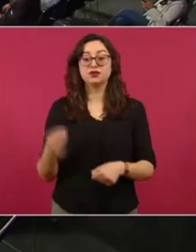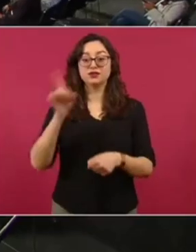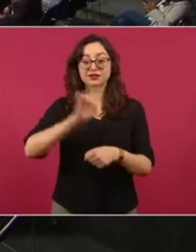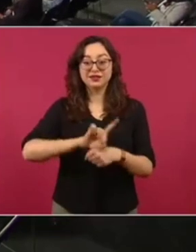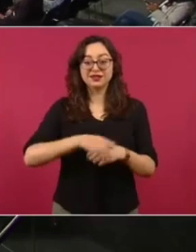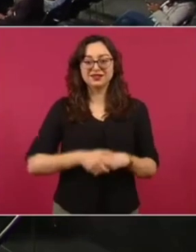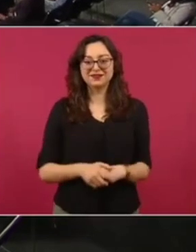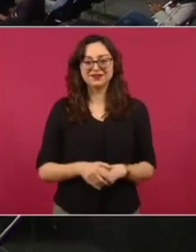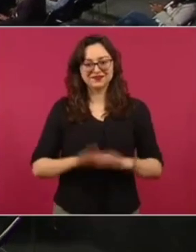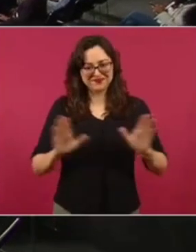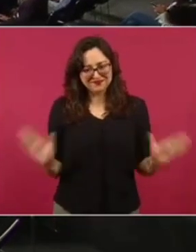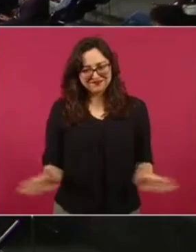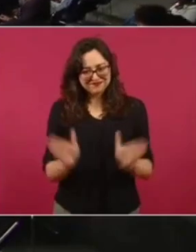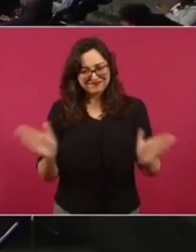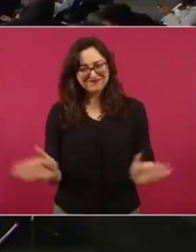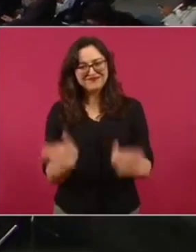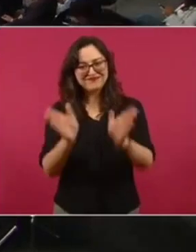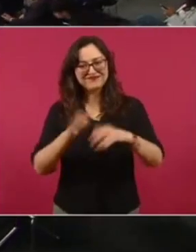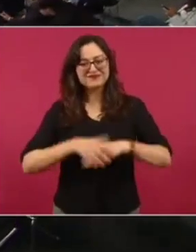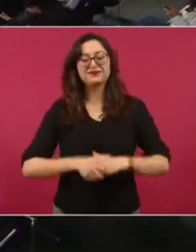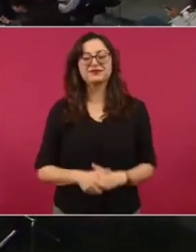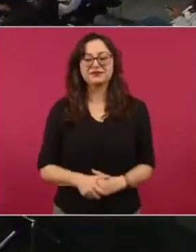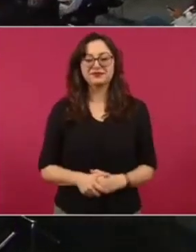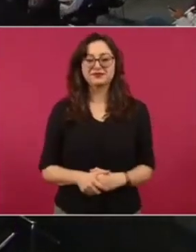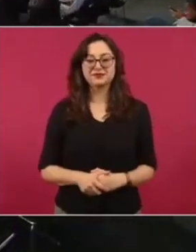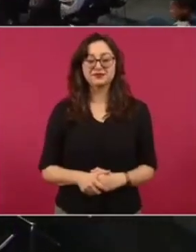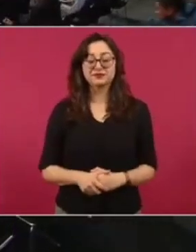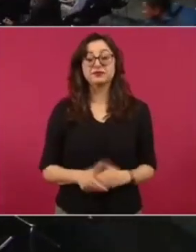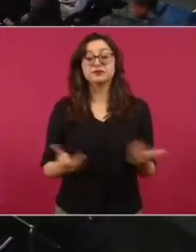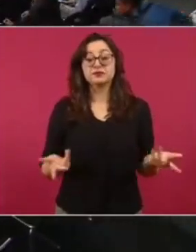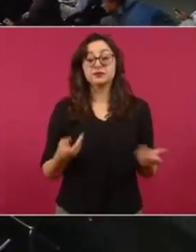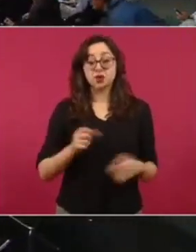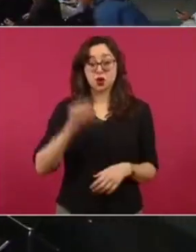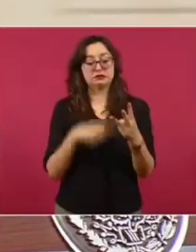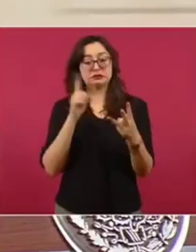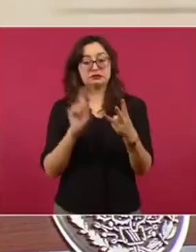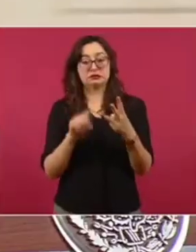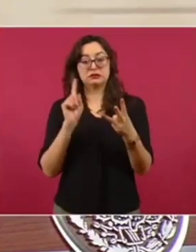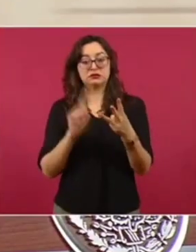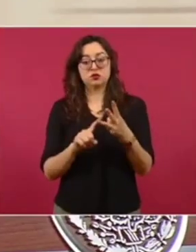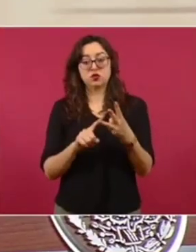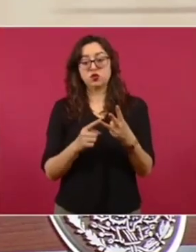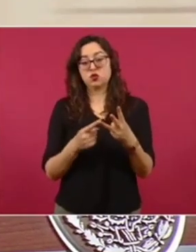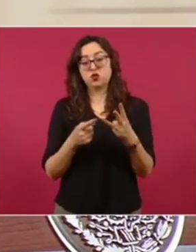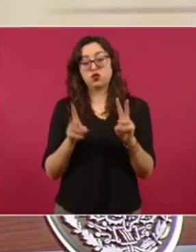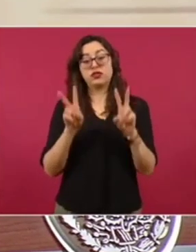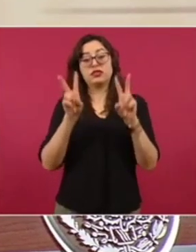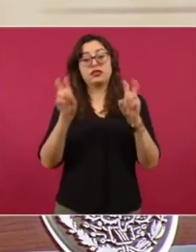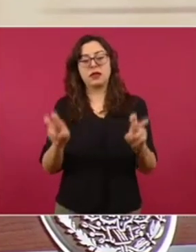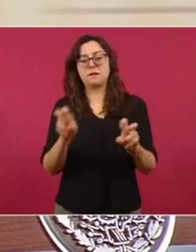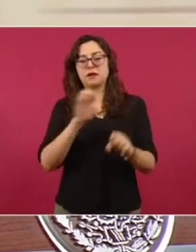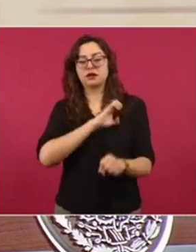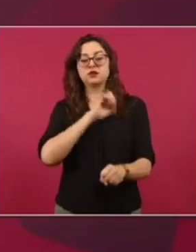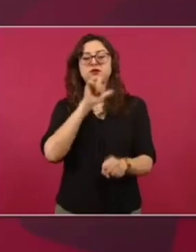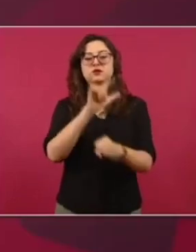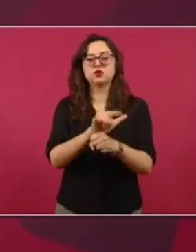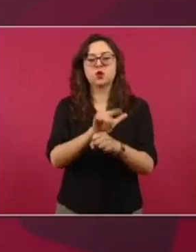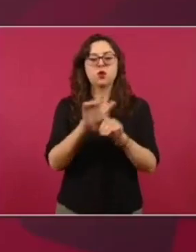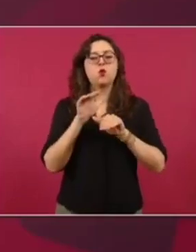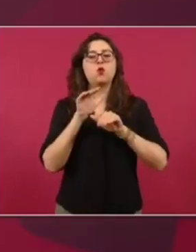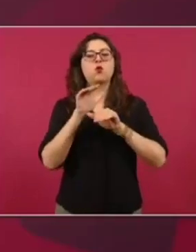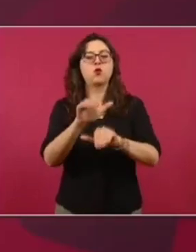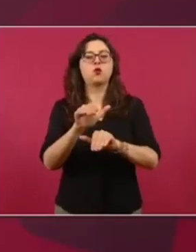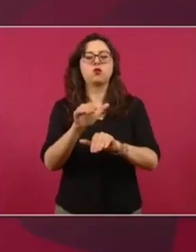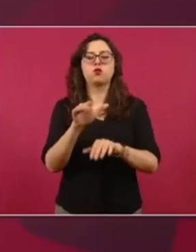Vamos a informar, a tratarlo del salvamento arqueológico